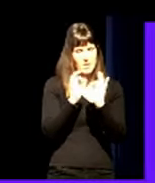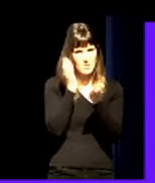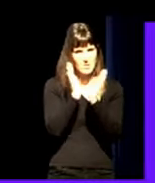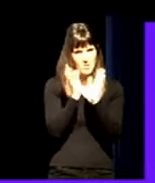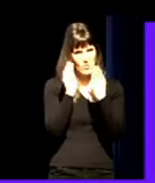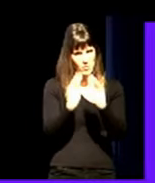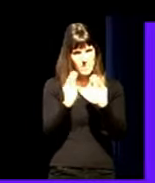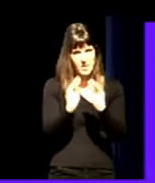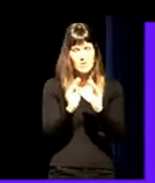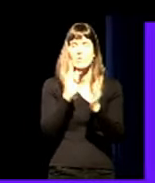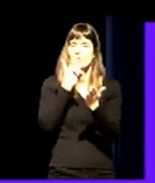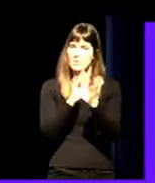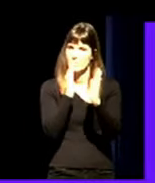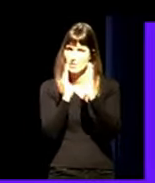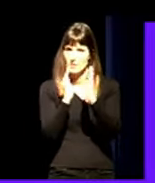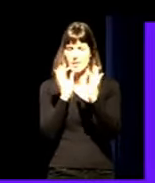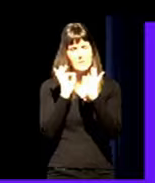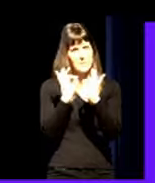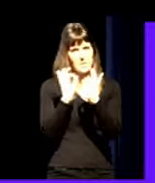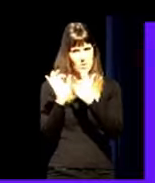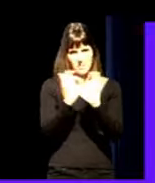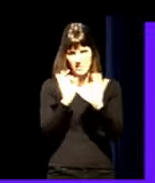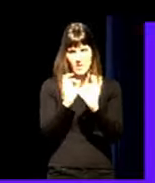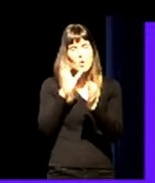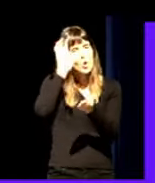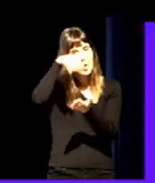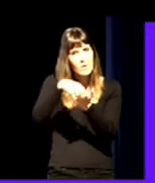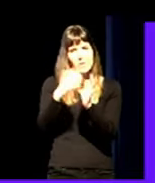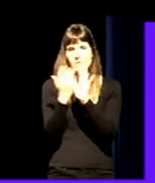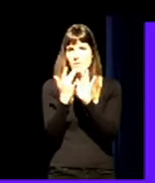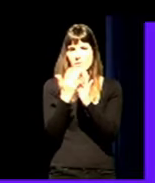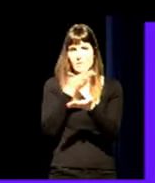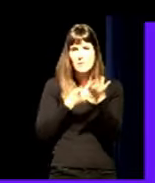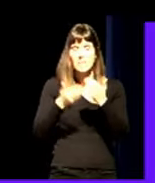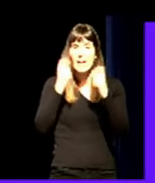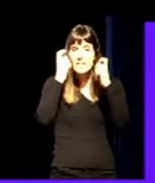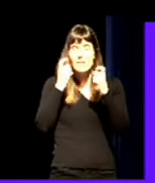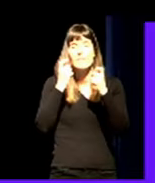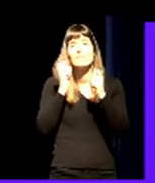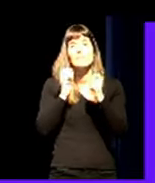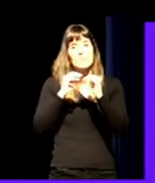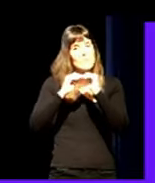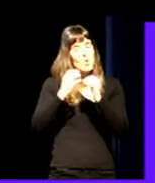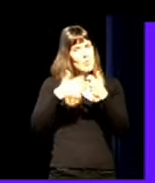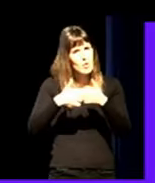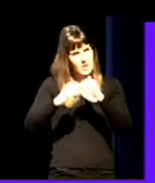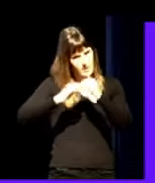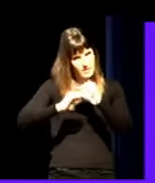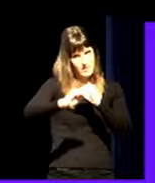en momentos específicos, trabajando con los centros para hacer que sean sostenibles. Porque